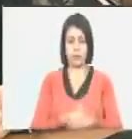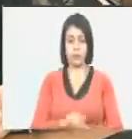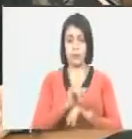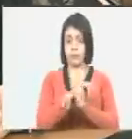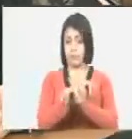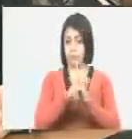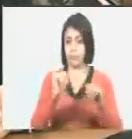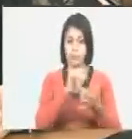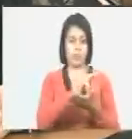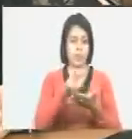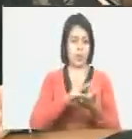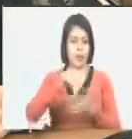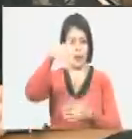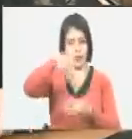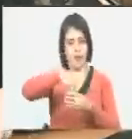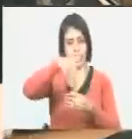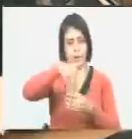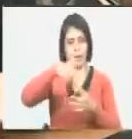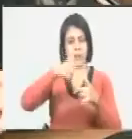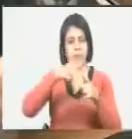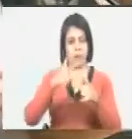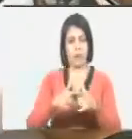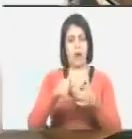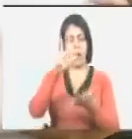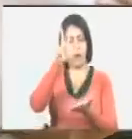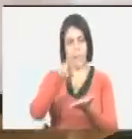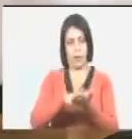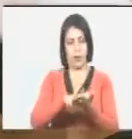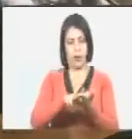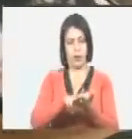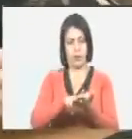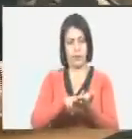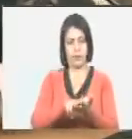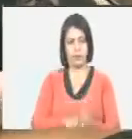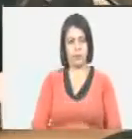Una vez leída y sometida a votación, resultó aprobada.